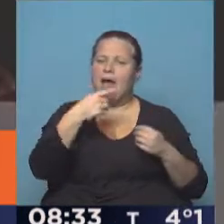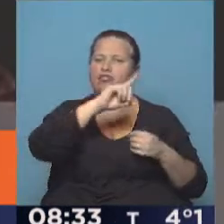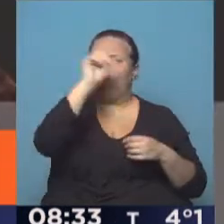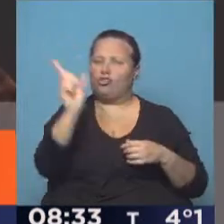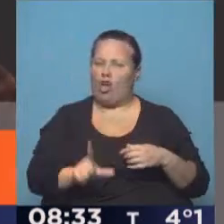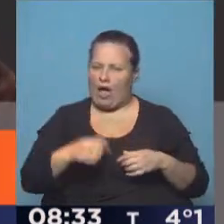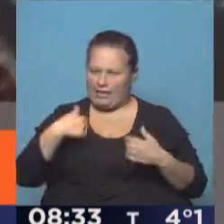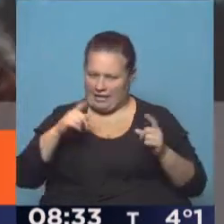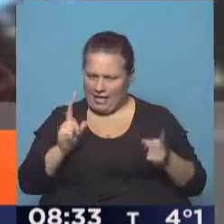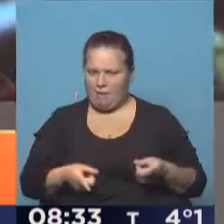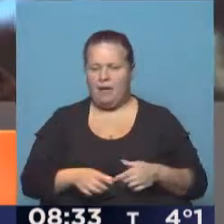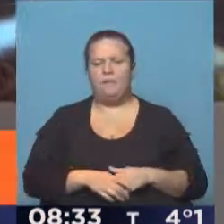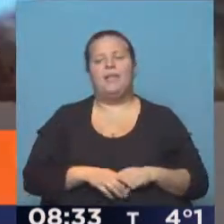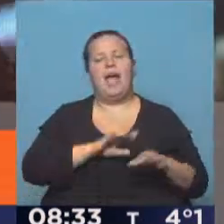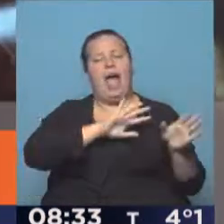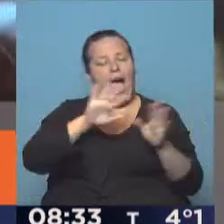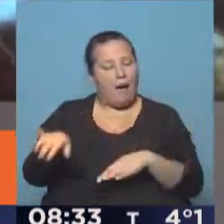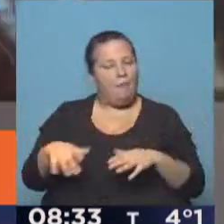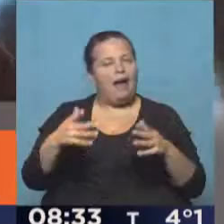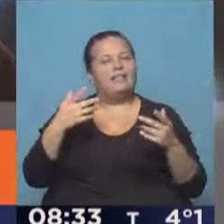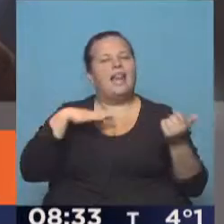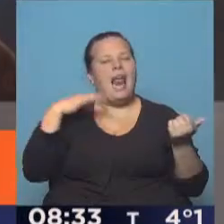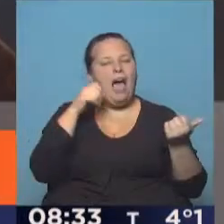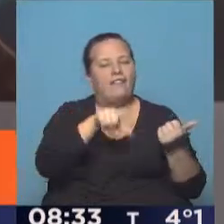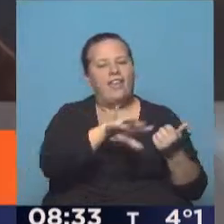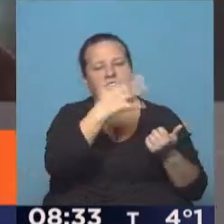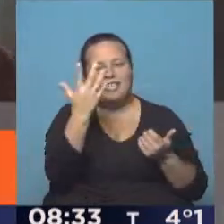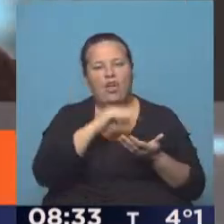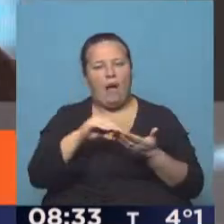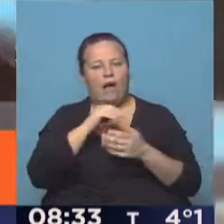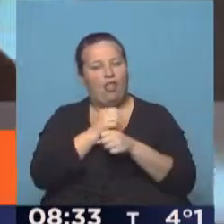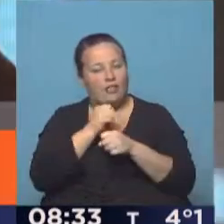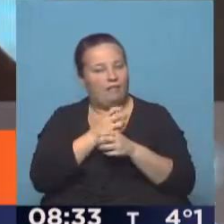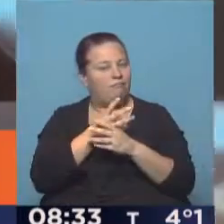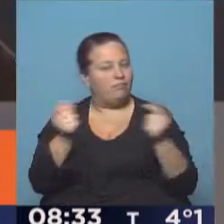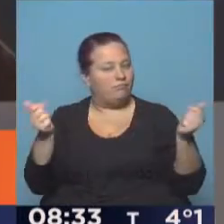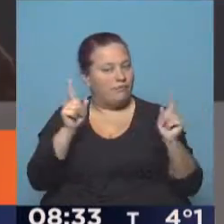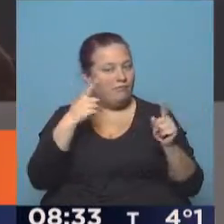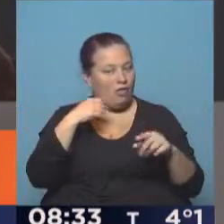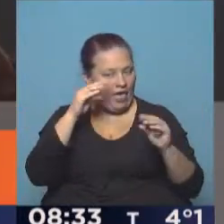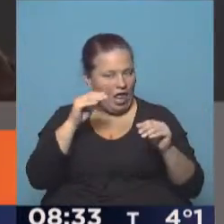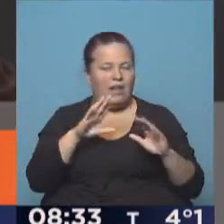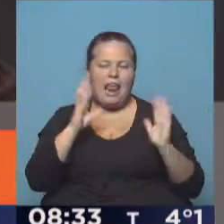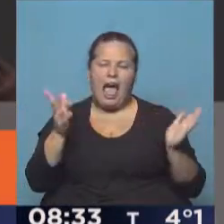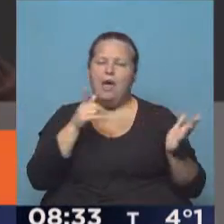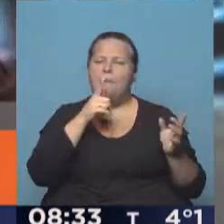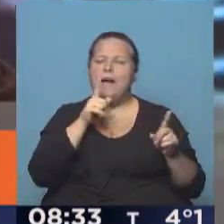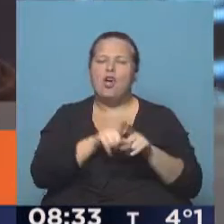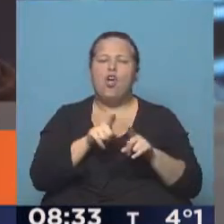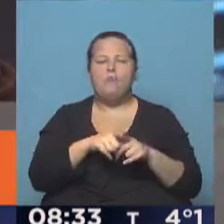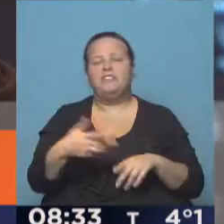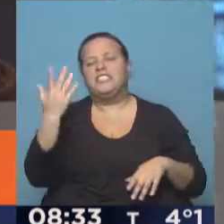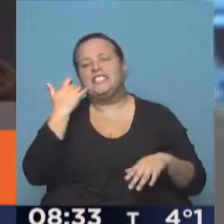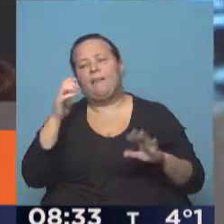del país. Y además sistematizar las vidas de estos 5 abogados laboralistas que desaparecieron esa noche, ¿no? Está bien, porque si no queda como